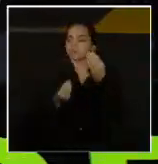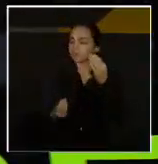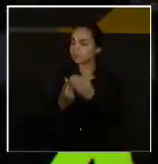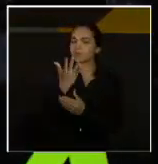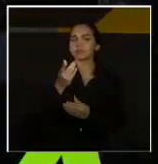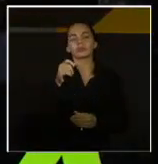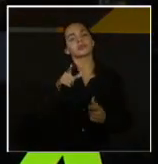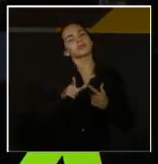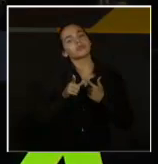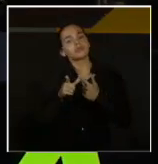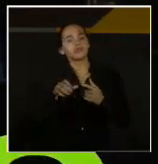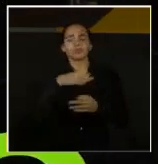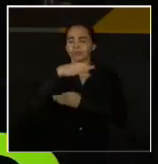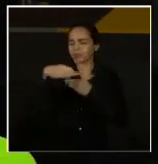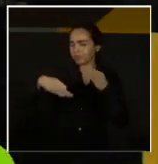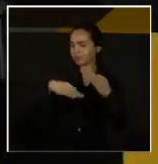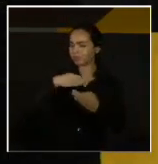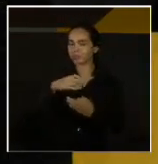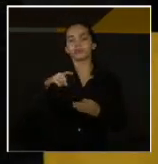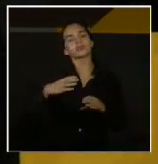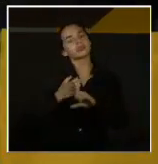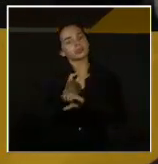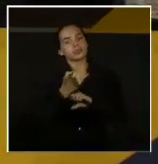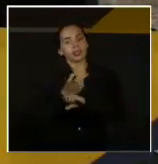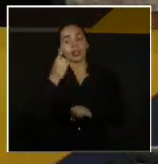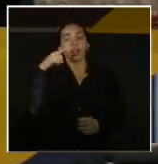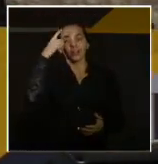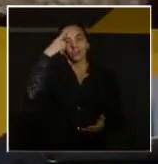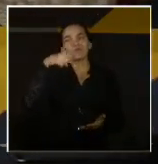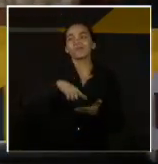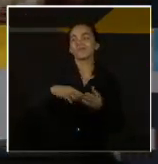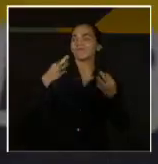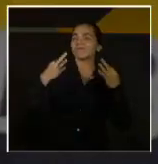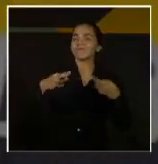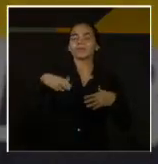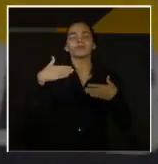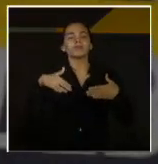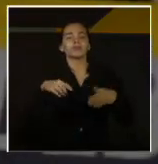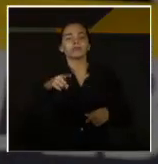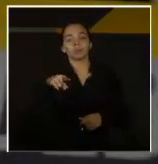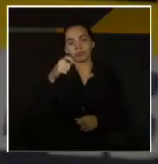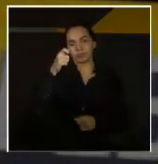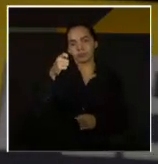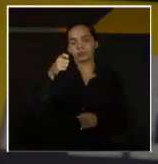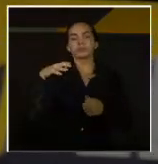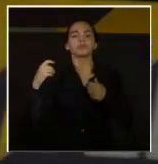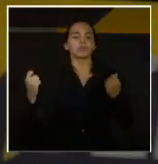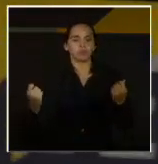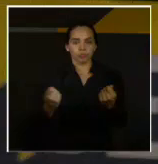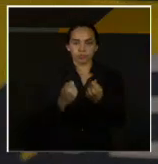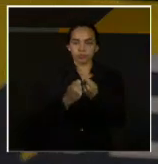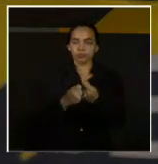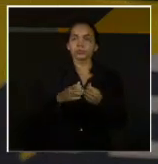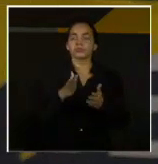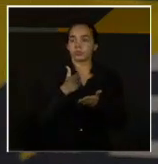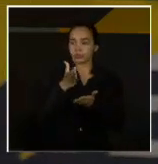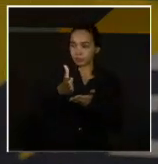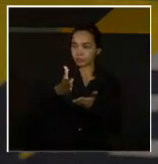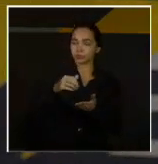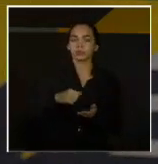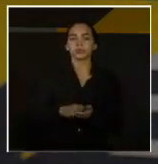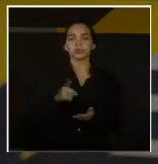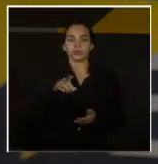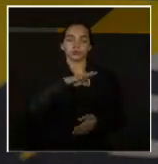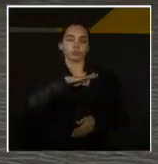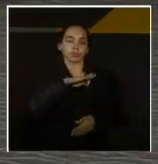adelante a todo nuestro estado. Yo creo que una parte muy importante es esa, hacer una coordinación directa para poder trabajar